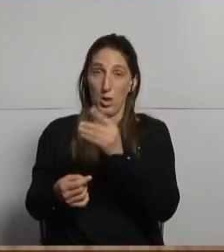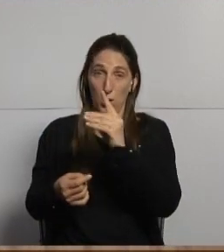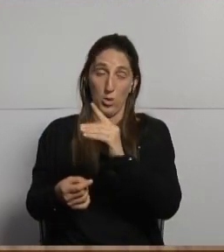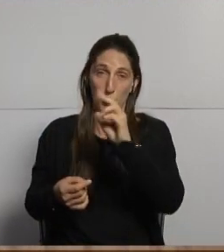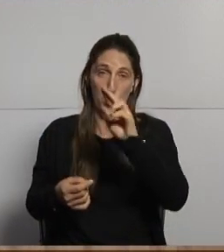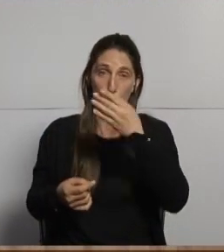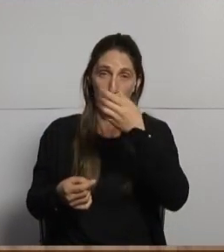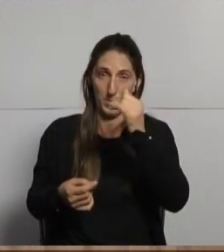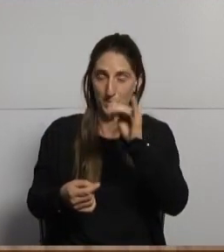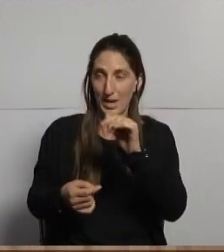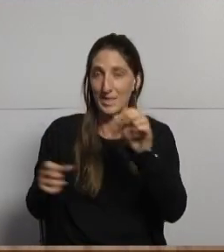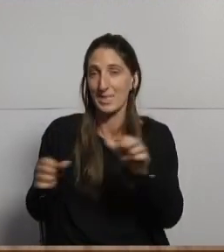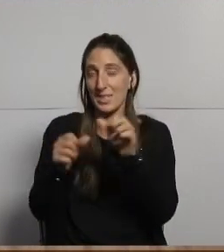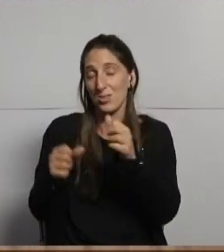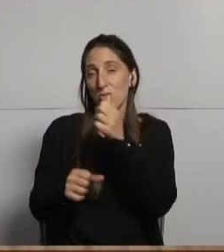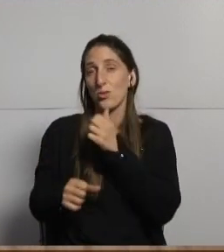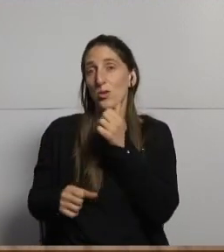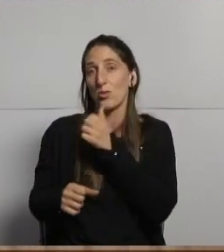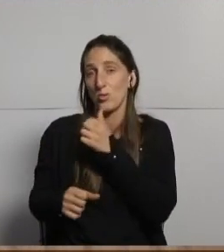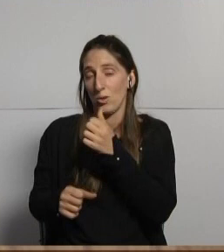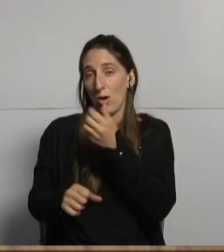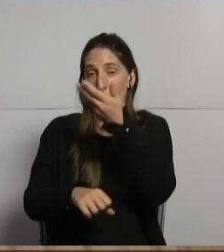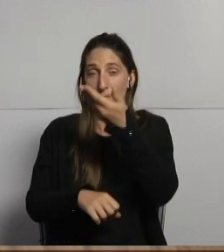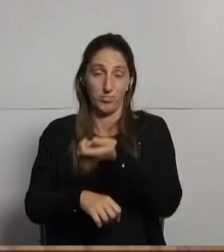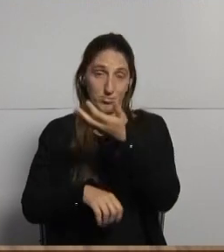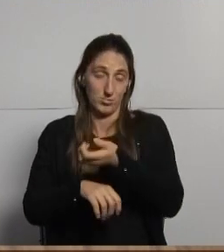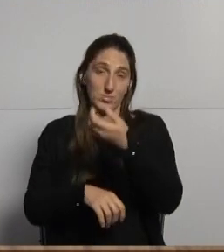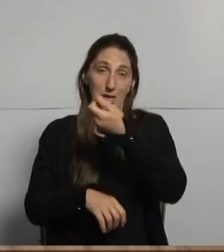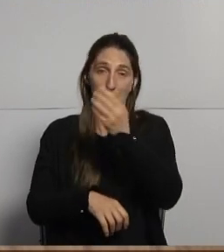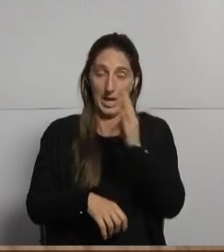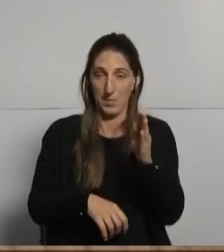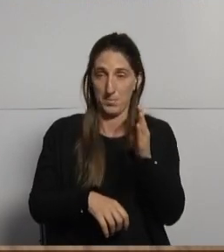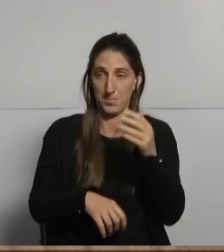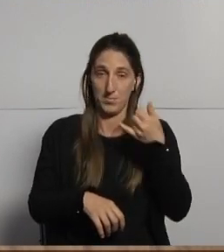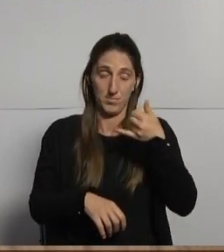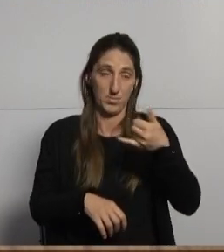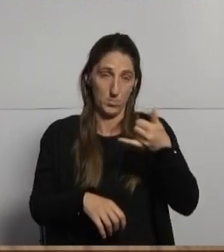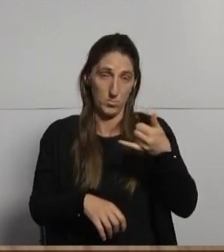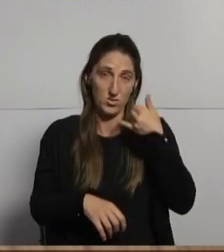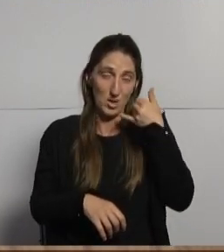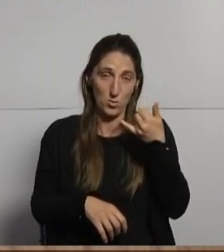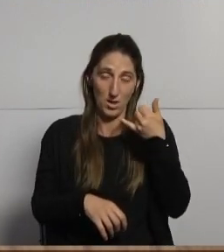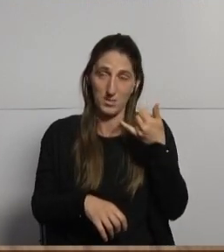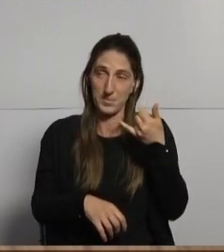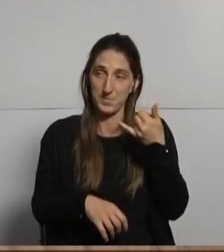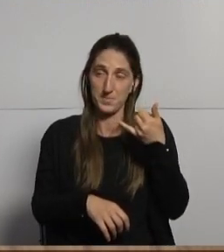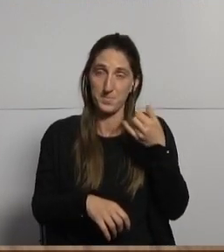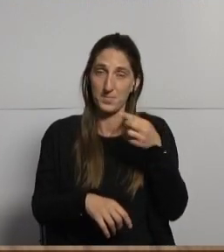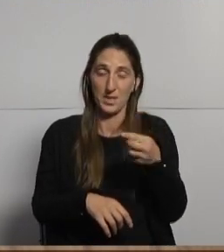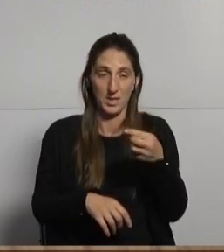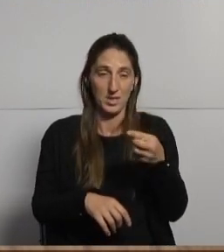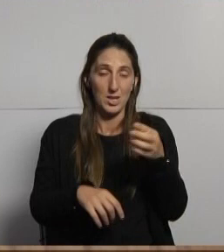hizo es implementar una solución que es basada en una aplicación móvil y algunos dispositivos de wearables, donde